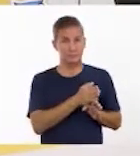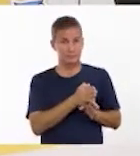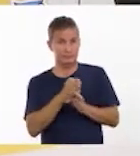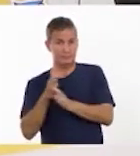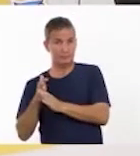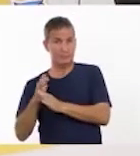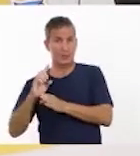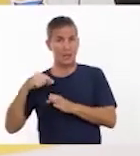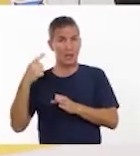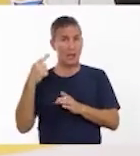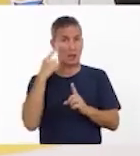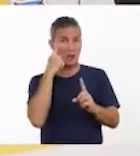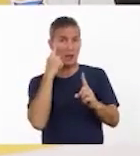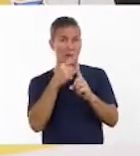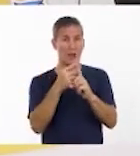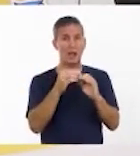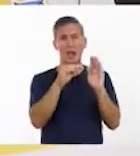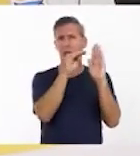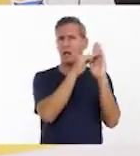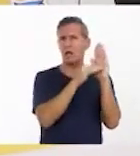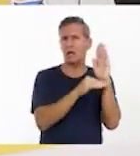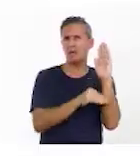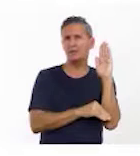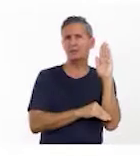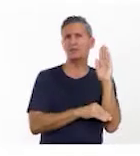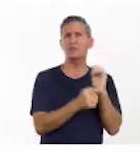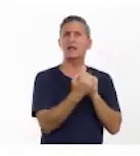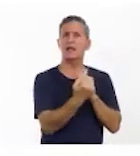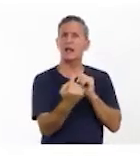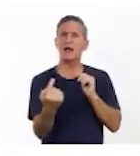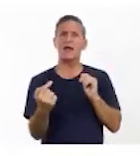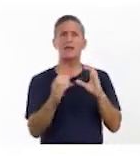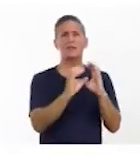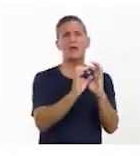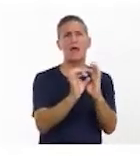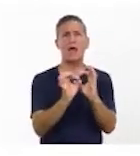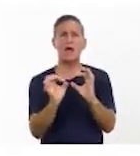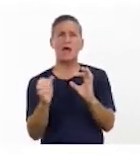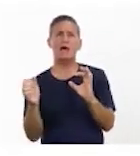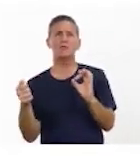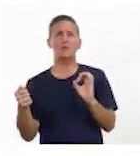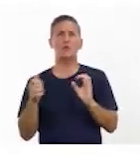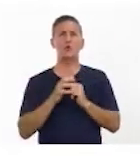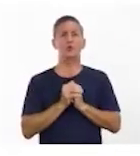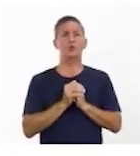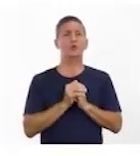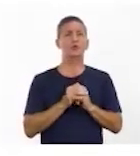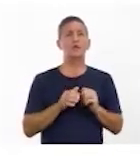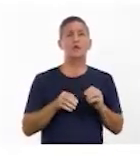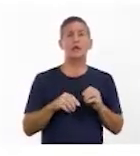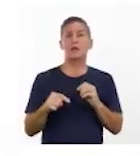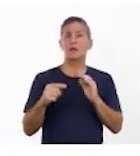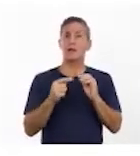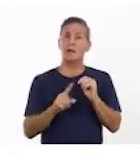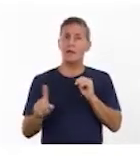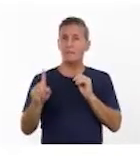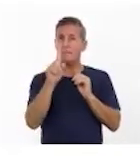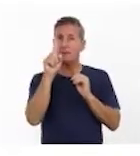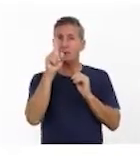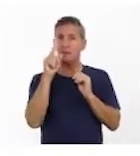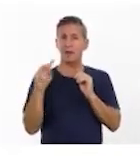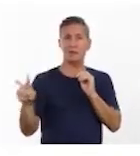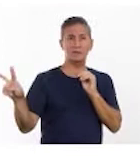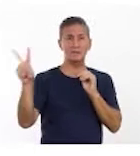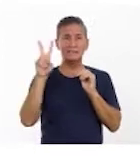Pasemos al próximo objetivo, clasificar cada átomo de carbono de los compuestos orgánicos en